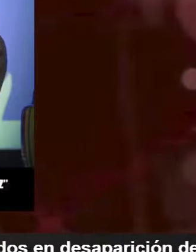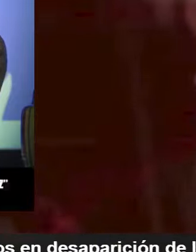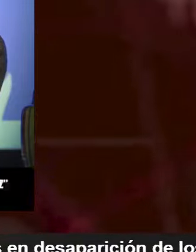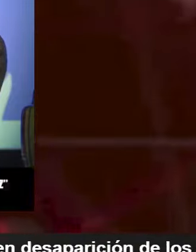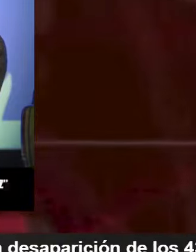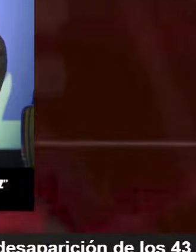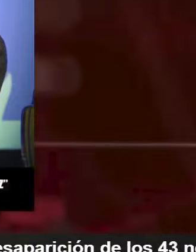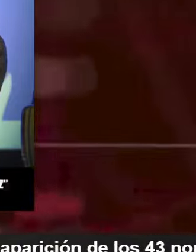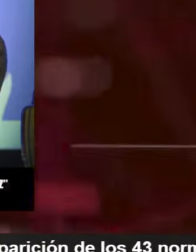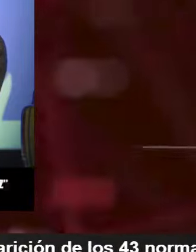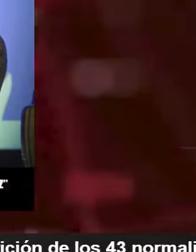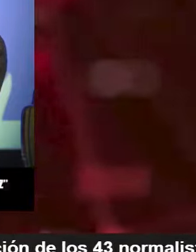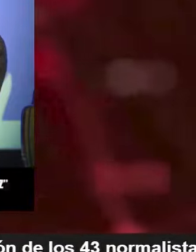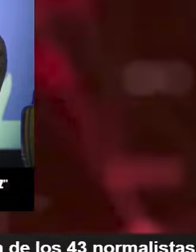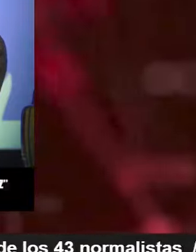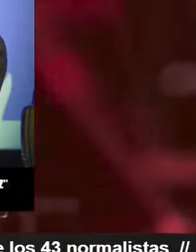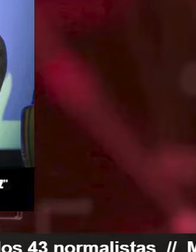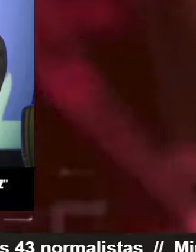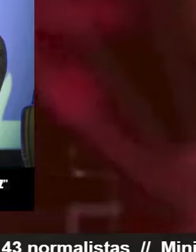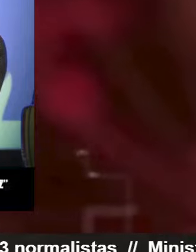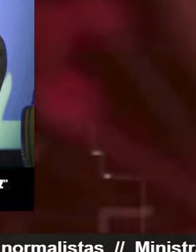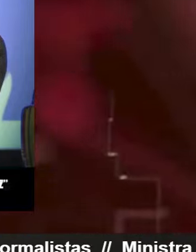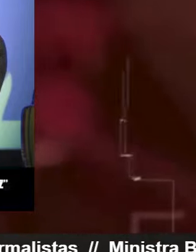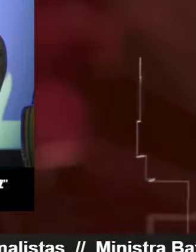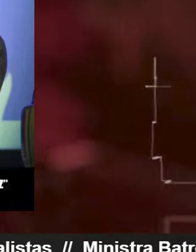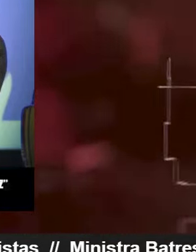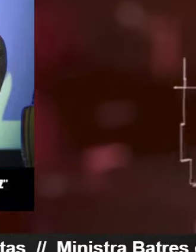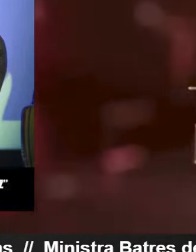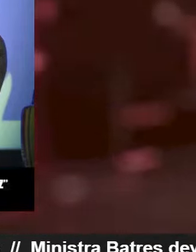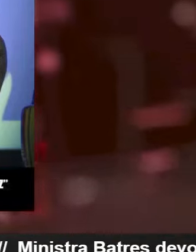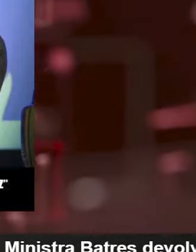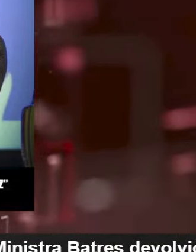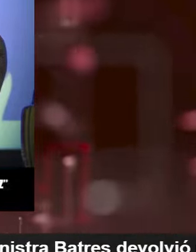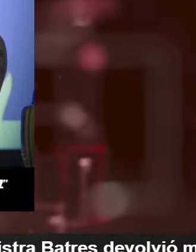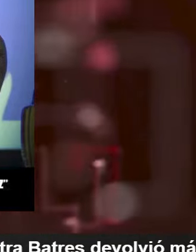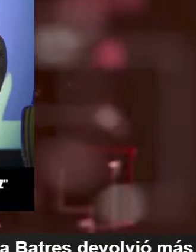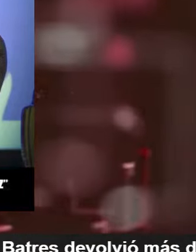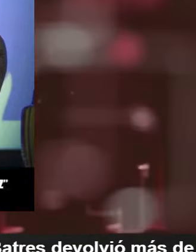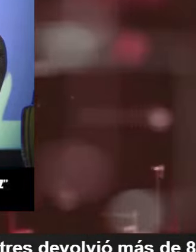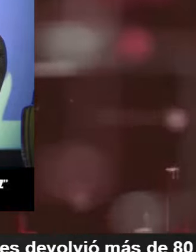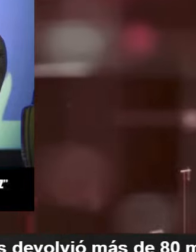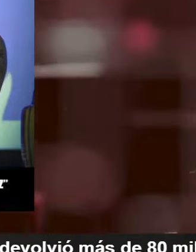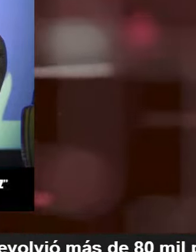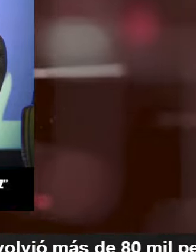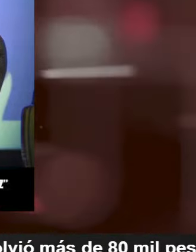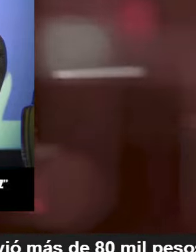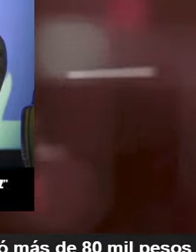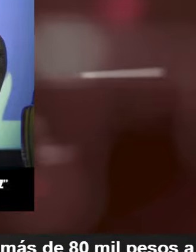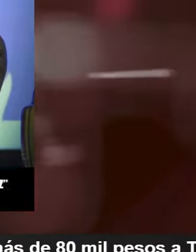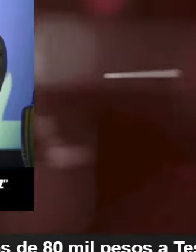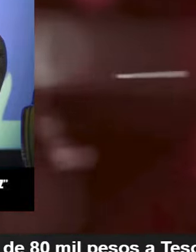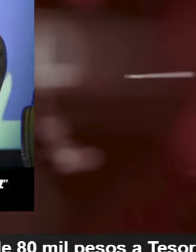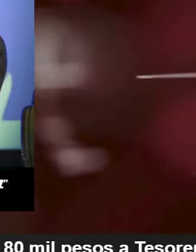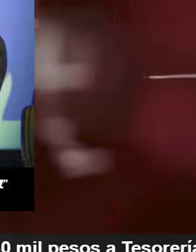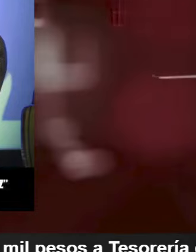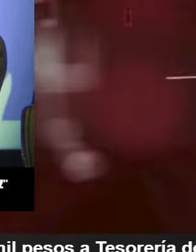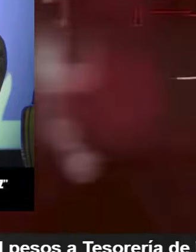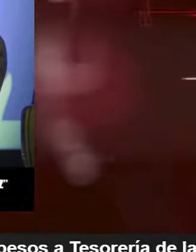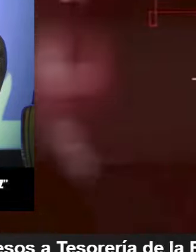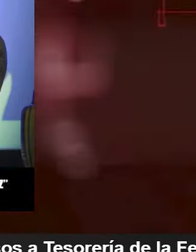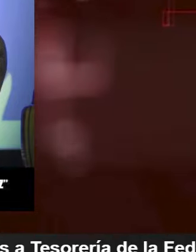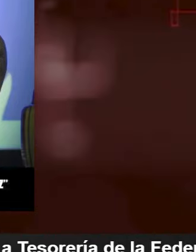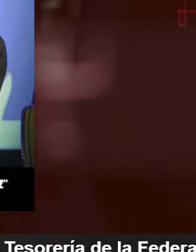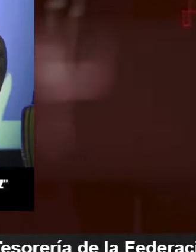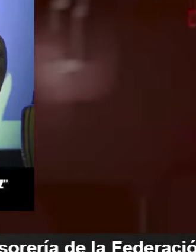se vivió el pasado 15 de diciembre en esta discusión entre el consejero uc kip